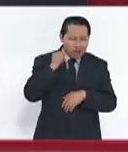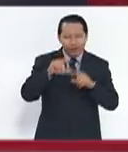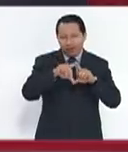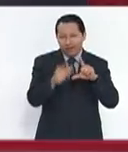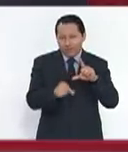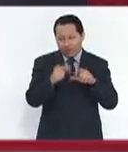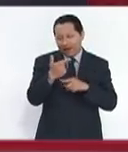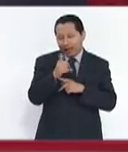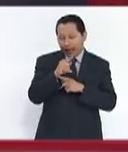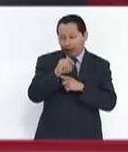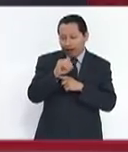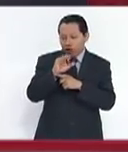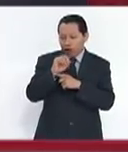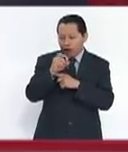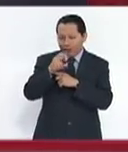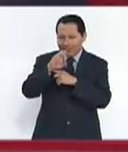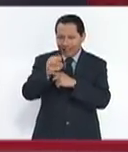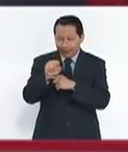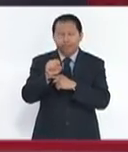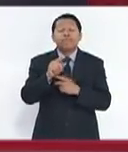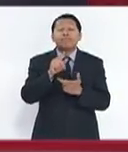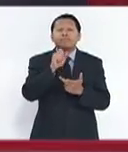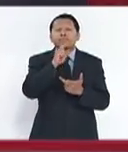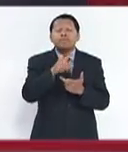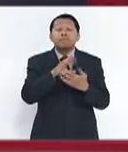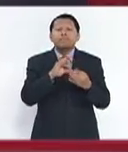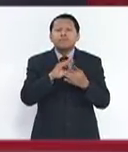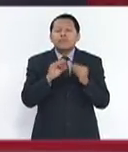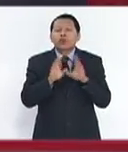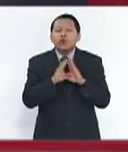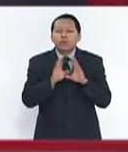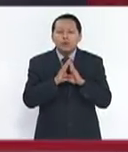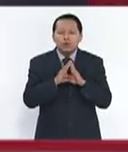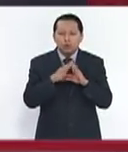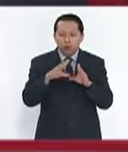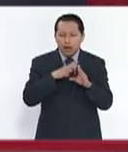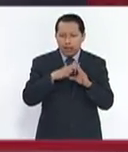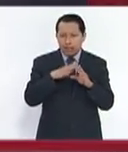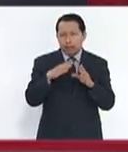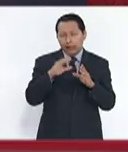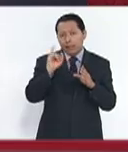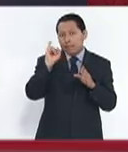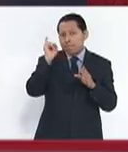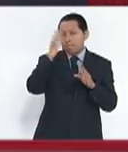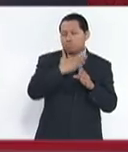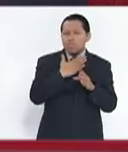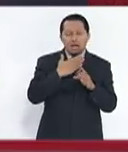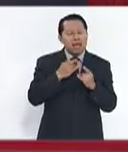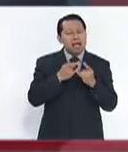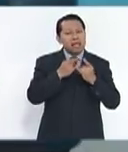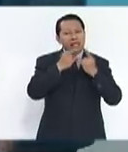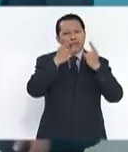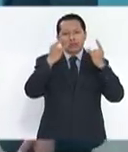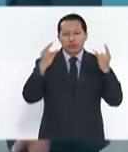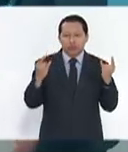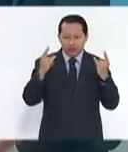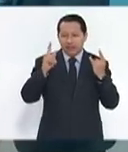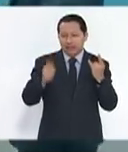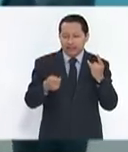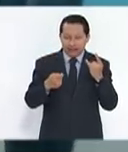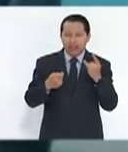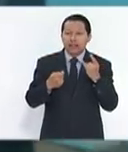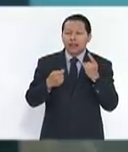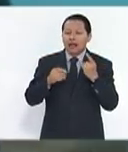República, con quien vamos a hablar de estas imágenes históricas que ocurrieron en la